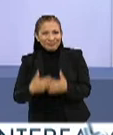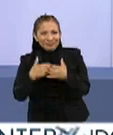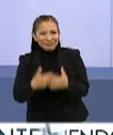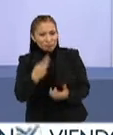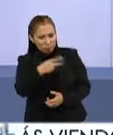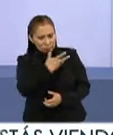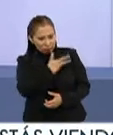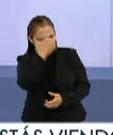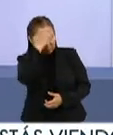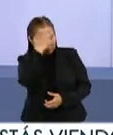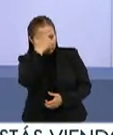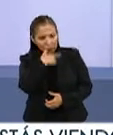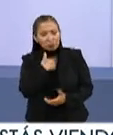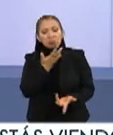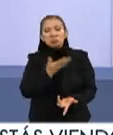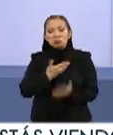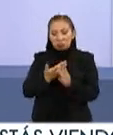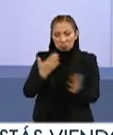inicio de